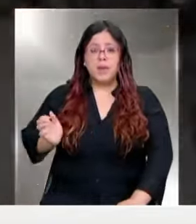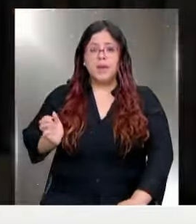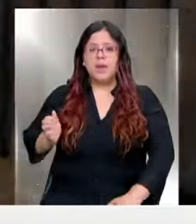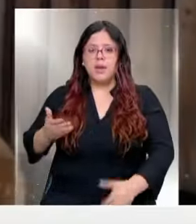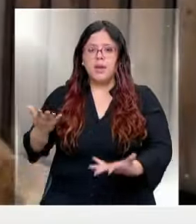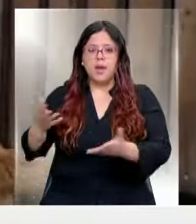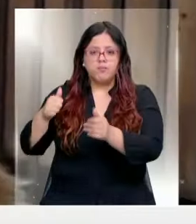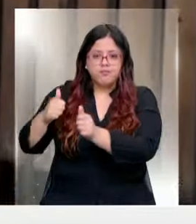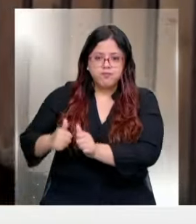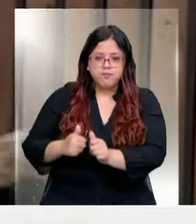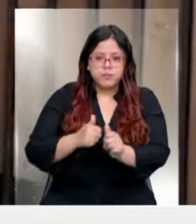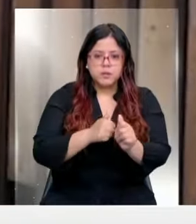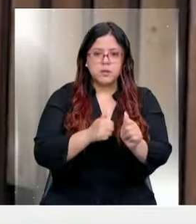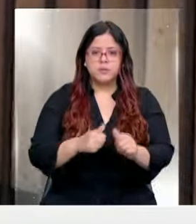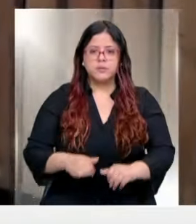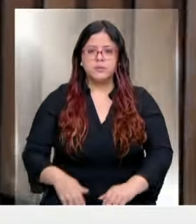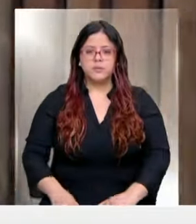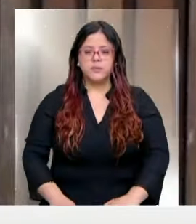ellos.